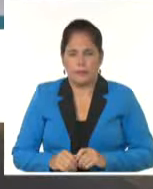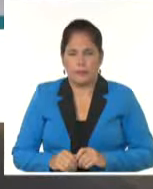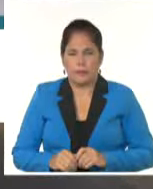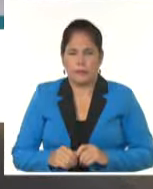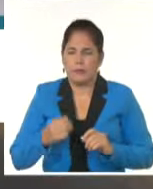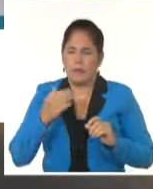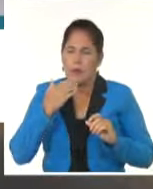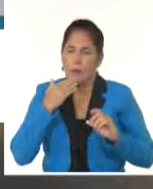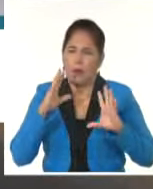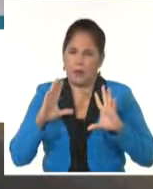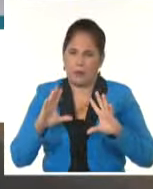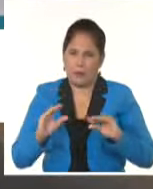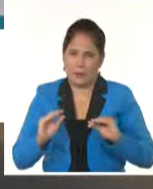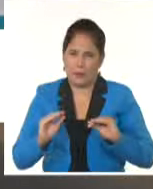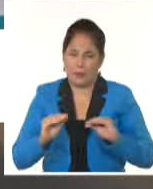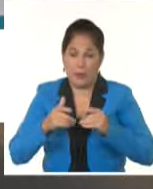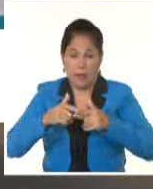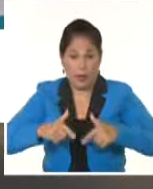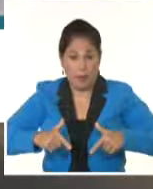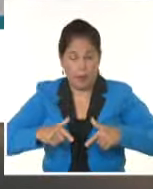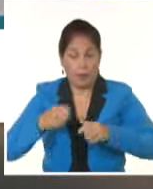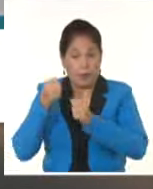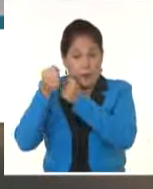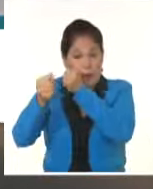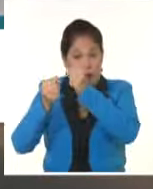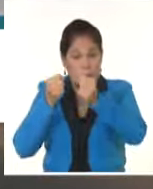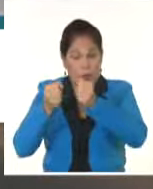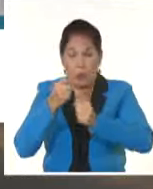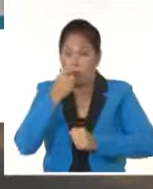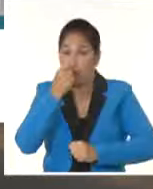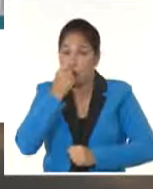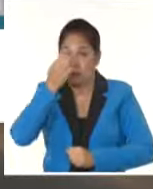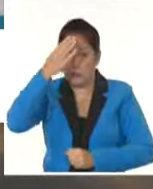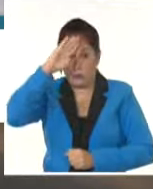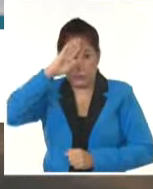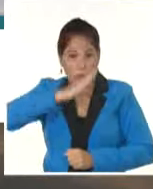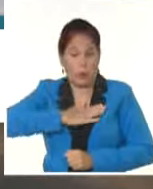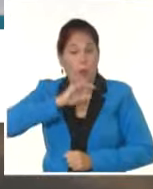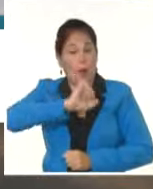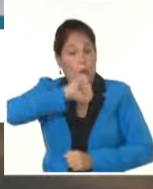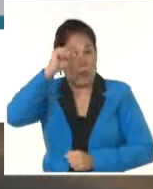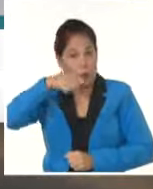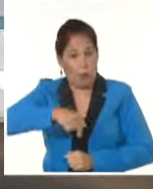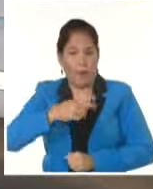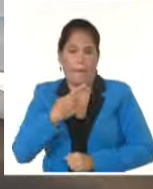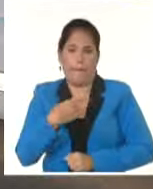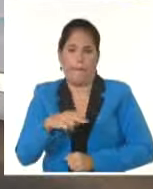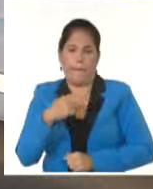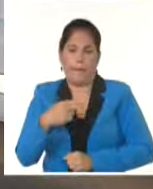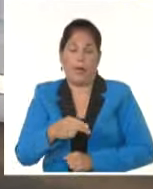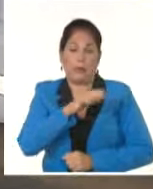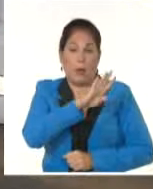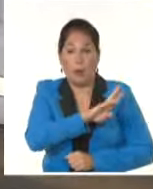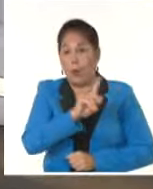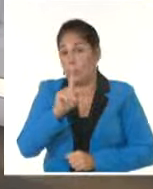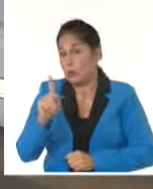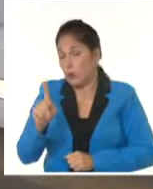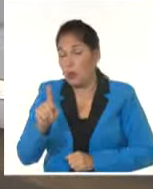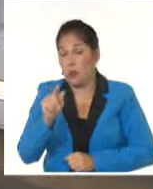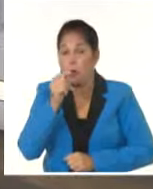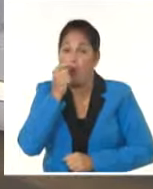Hola, ¿qué tal? Del Campeonato Mundial de Boxeo, el cubano David Manuel Espinosa logró plata hoy al caer 4-1 frente al